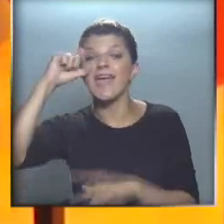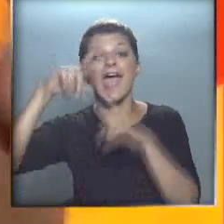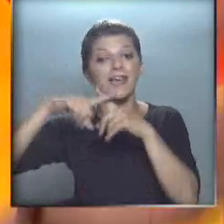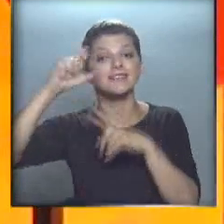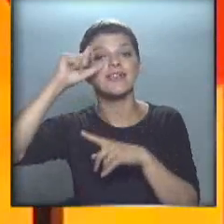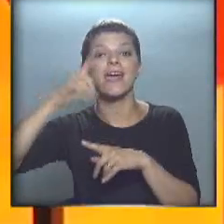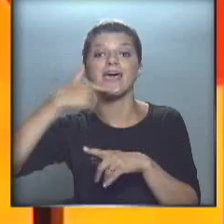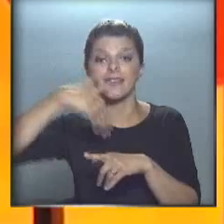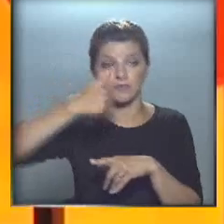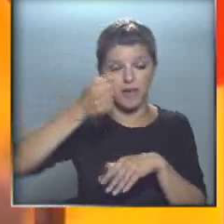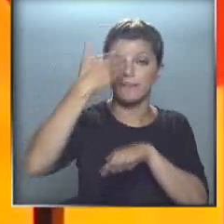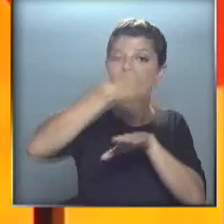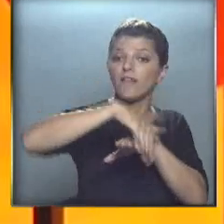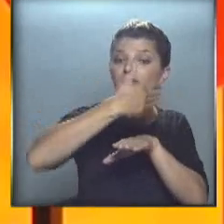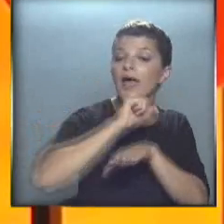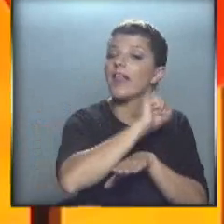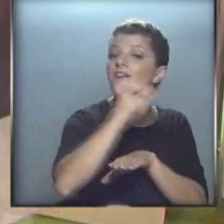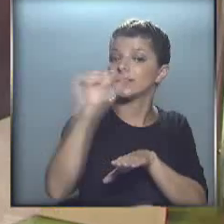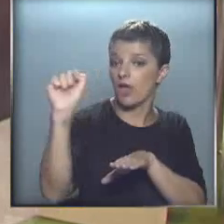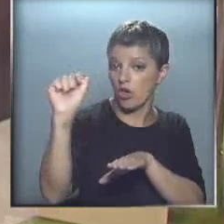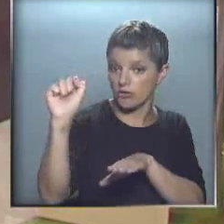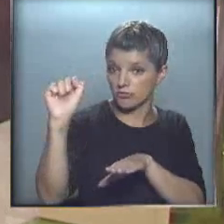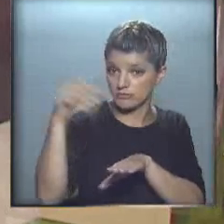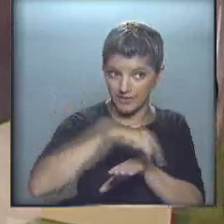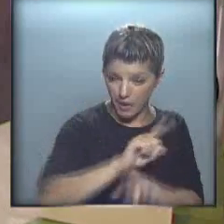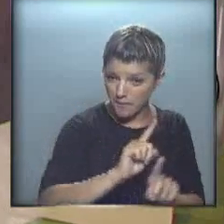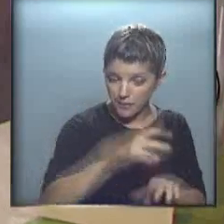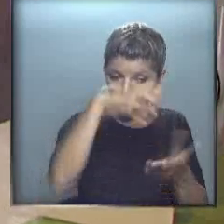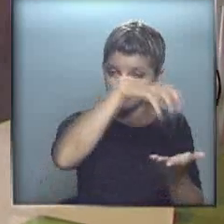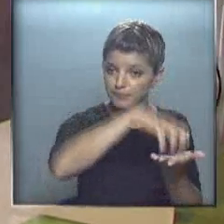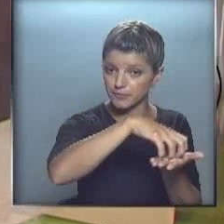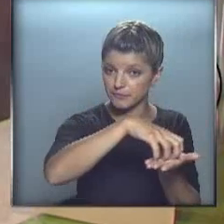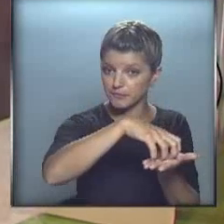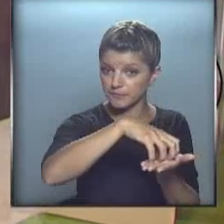Avenida Libertador, una zona muy transitada, donde ahí pasaron